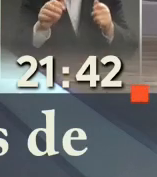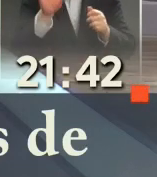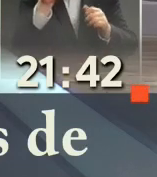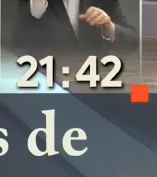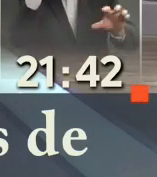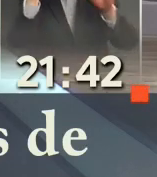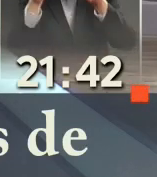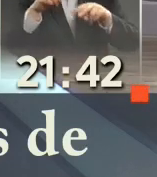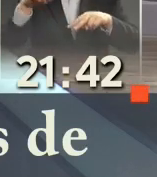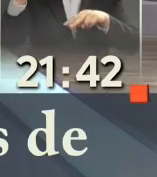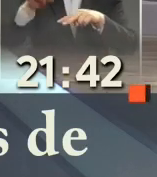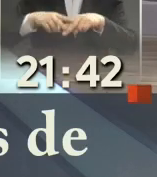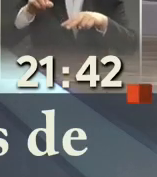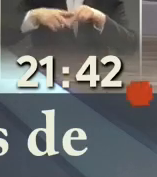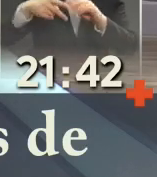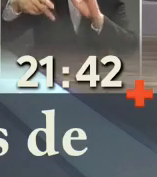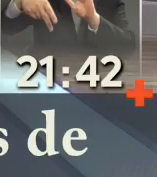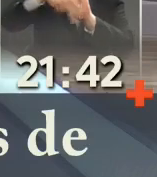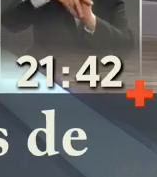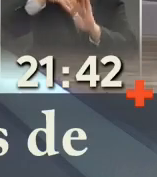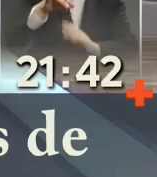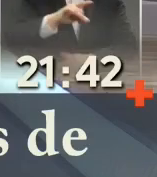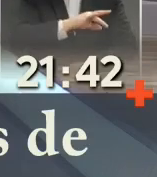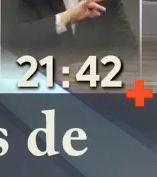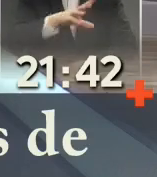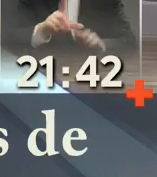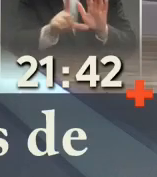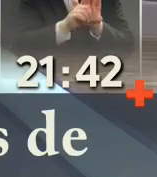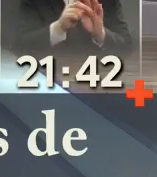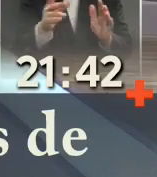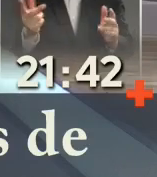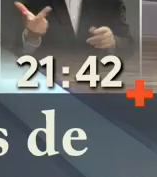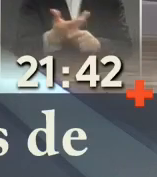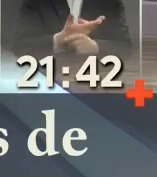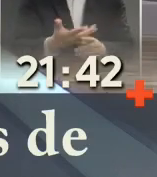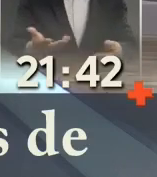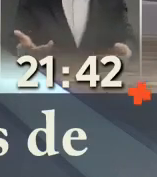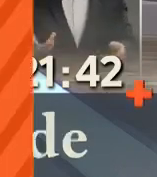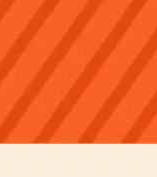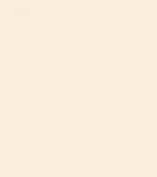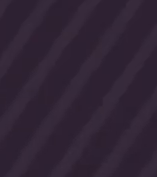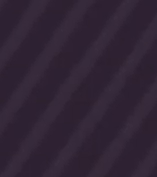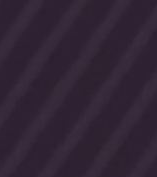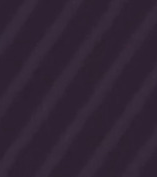obsoleta que estaría la normativa chilena. Esto es Reportajes Tele 13.